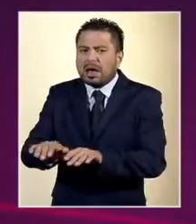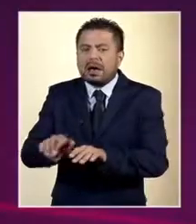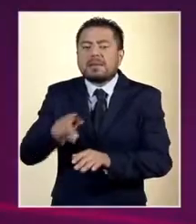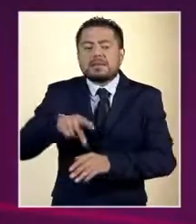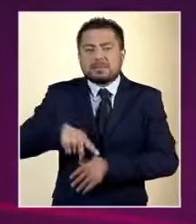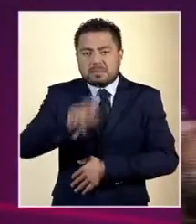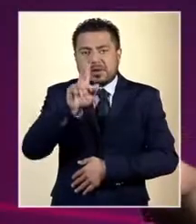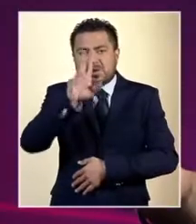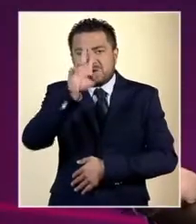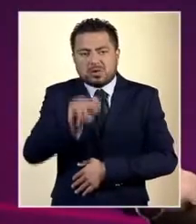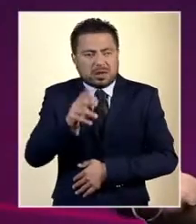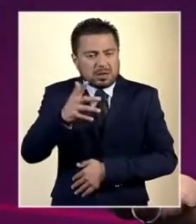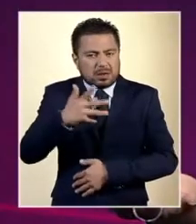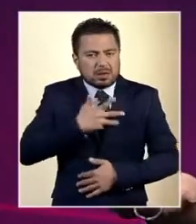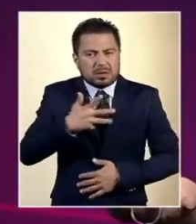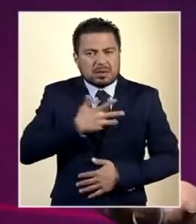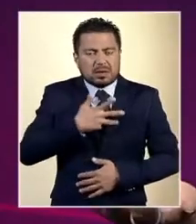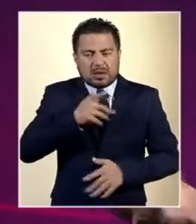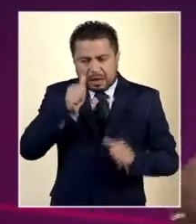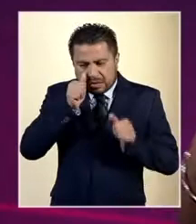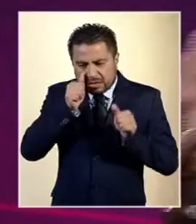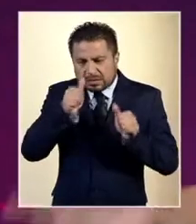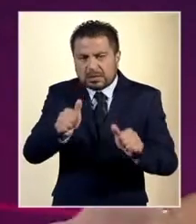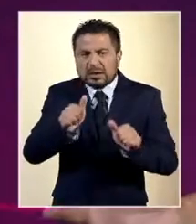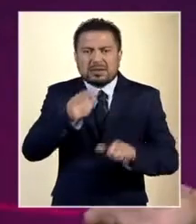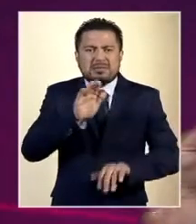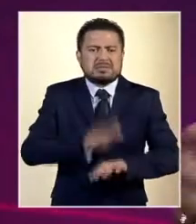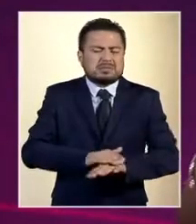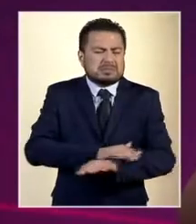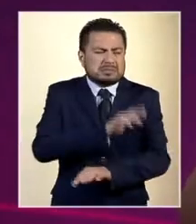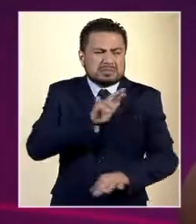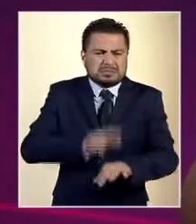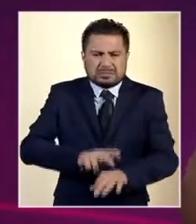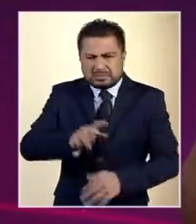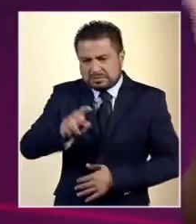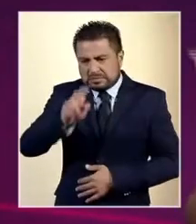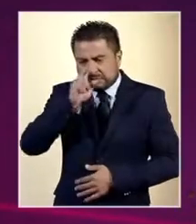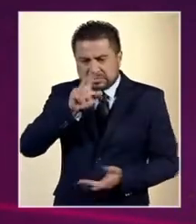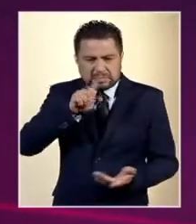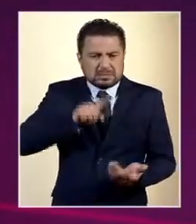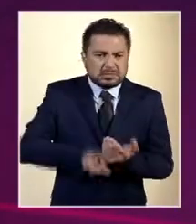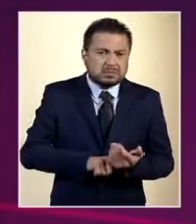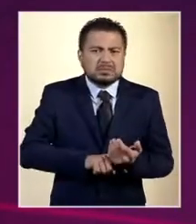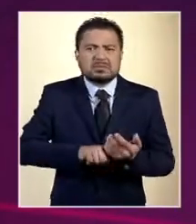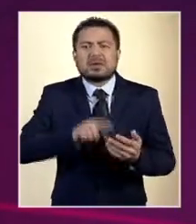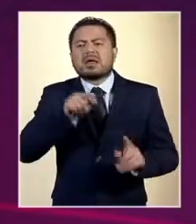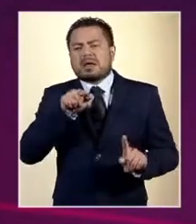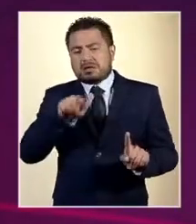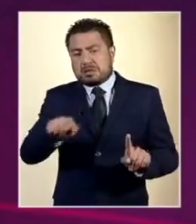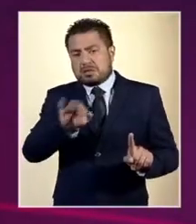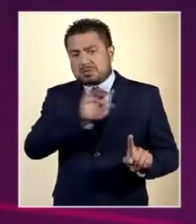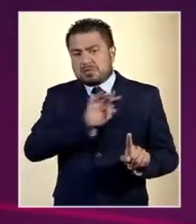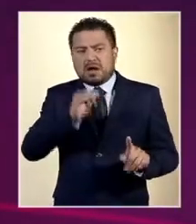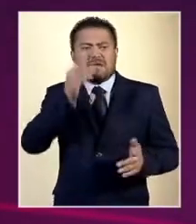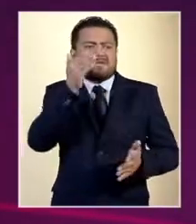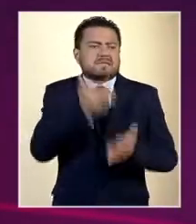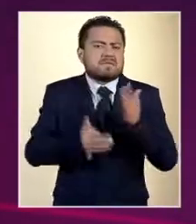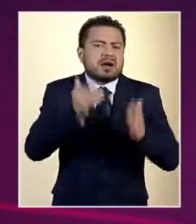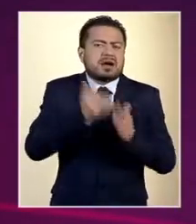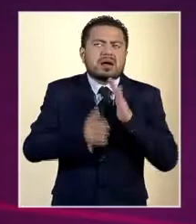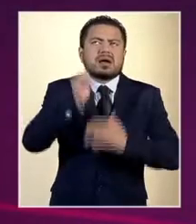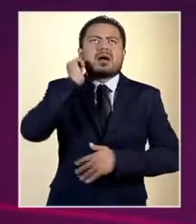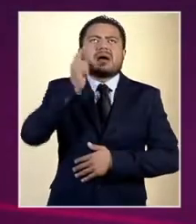pero que no tenga una atención masiva, que no tenga, o sea, que le falte